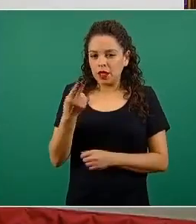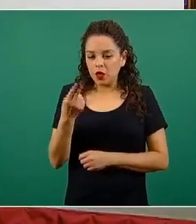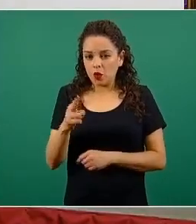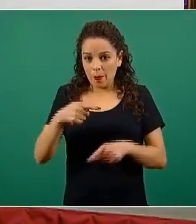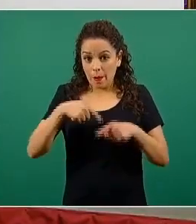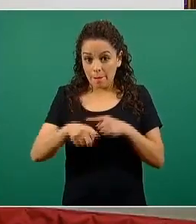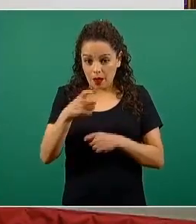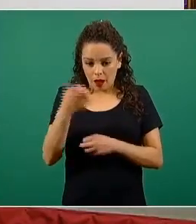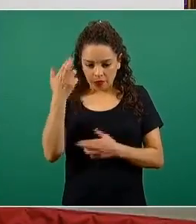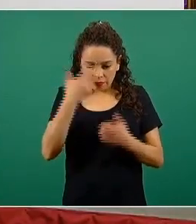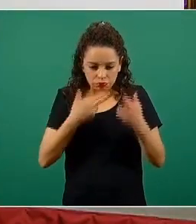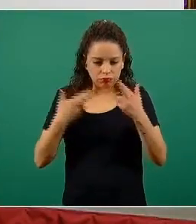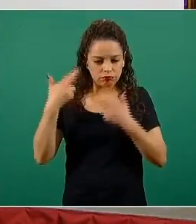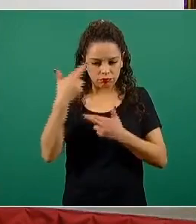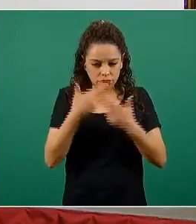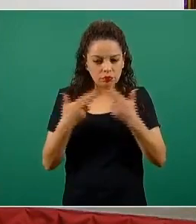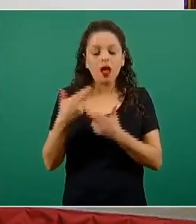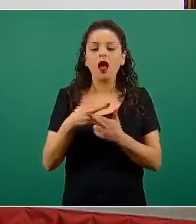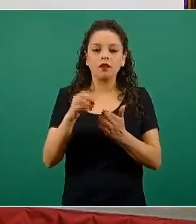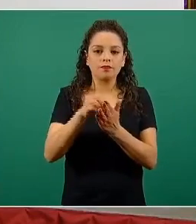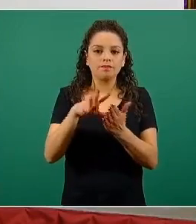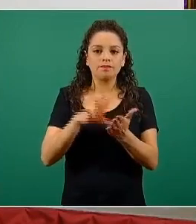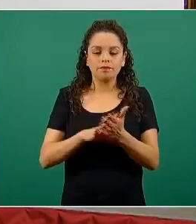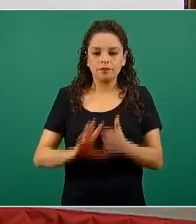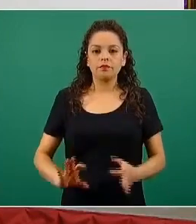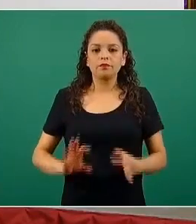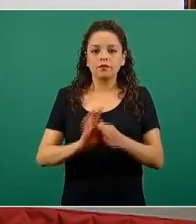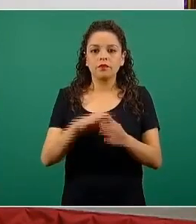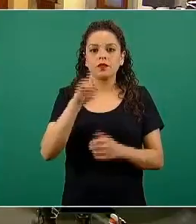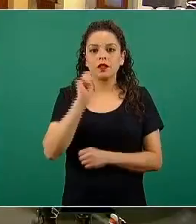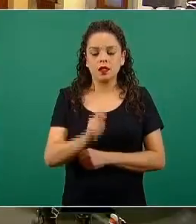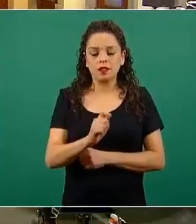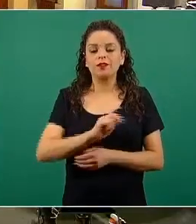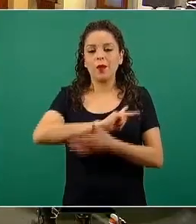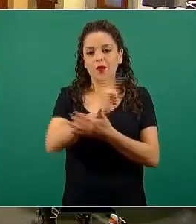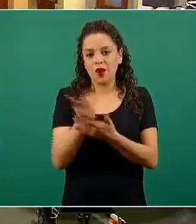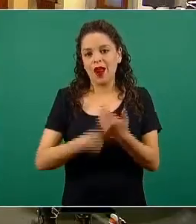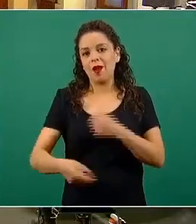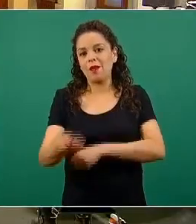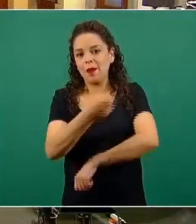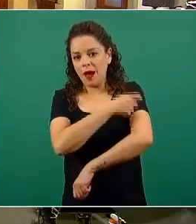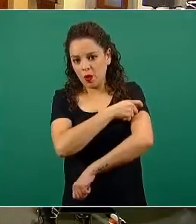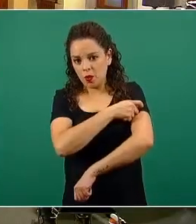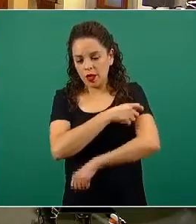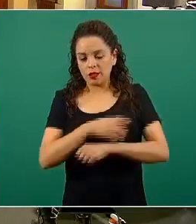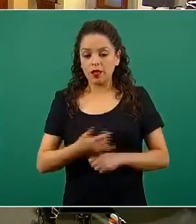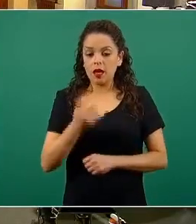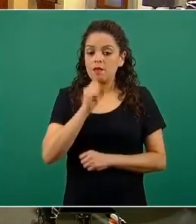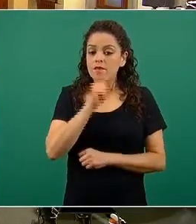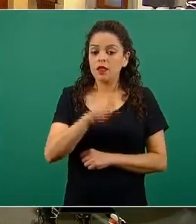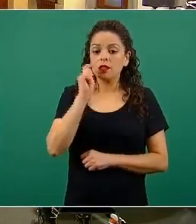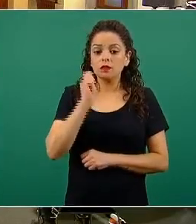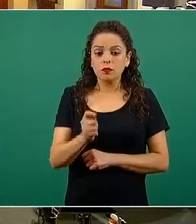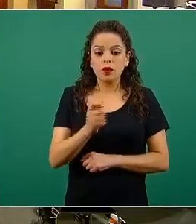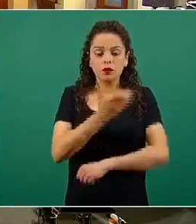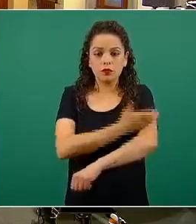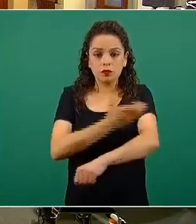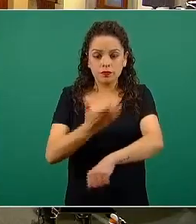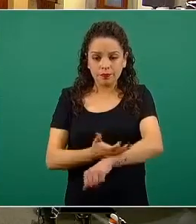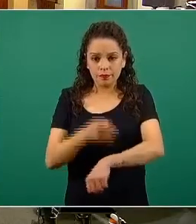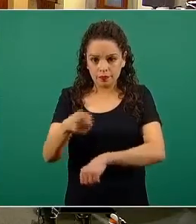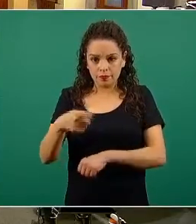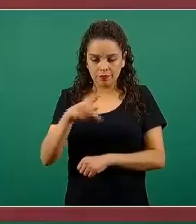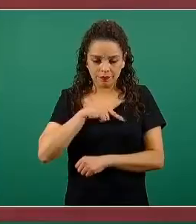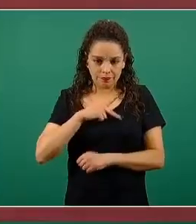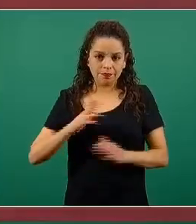este análisis, se incluyó el programa de vacunación, y también parte de los colegas que participaron en esa